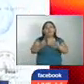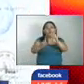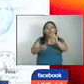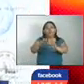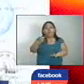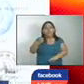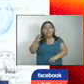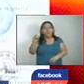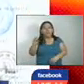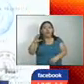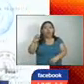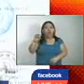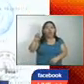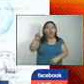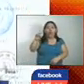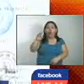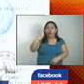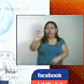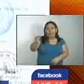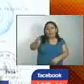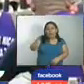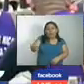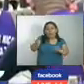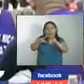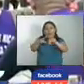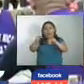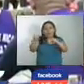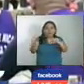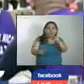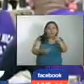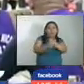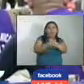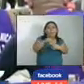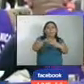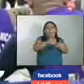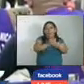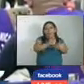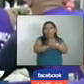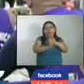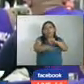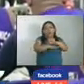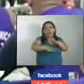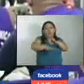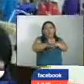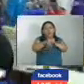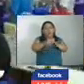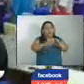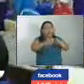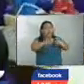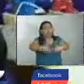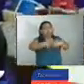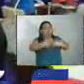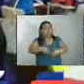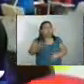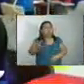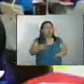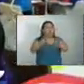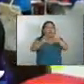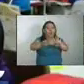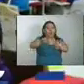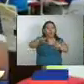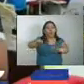córdobas que serán incorporados al salario básico, lo que elevará el pago mínimo en este rubro mensualmente a 8